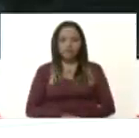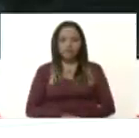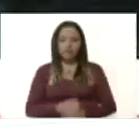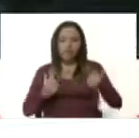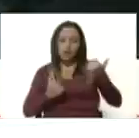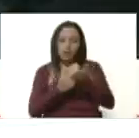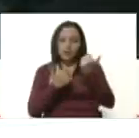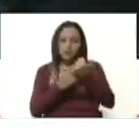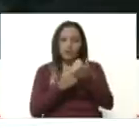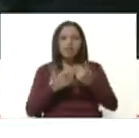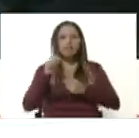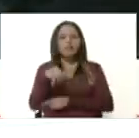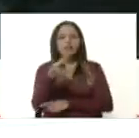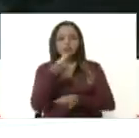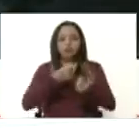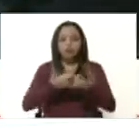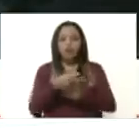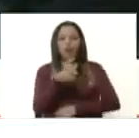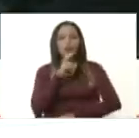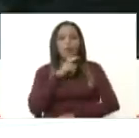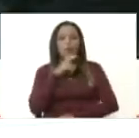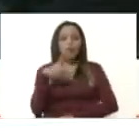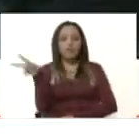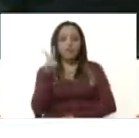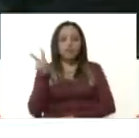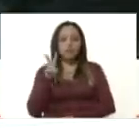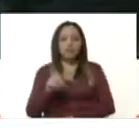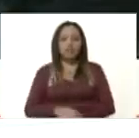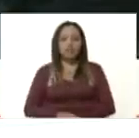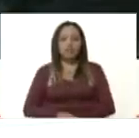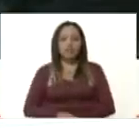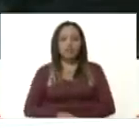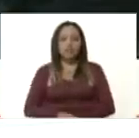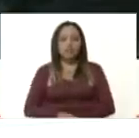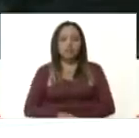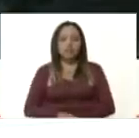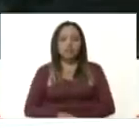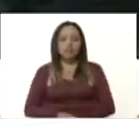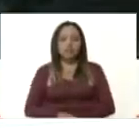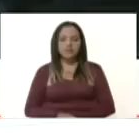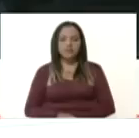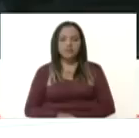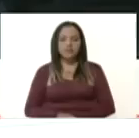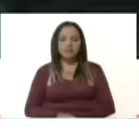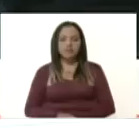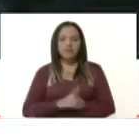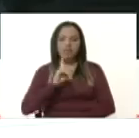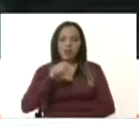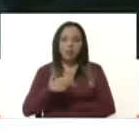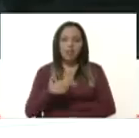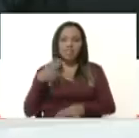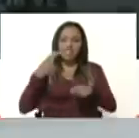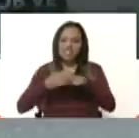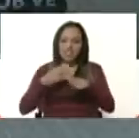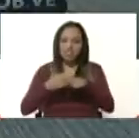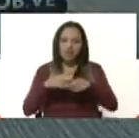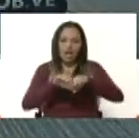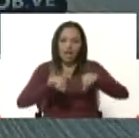Respaldada por la riqueza de oro del país, diamantina, y por el hierro, el